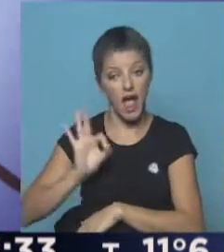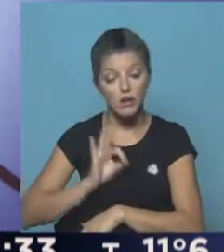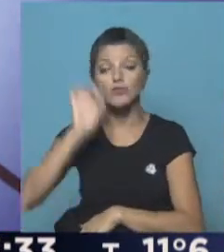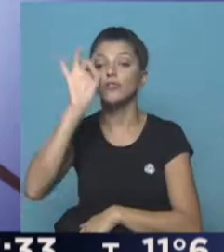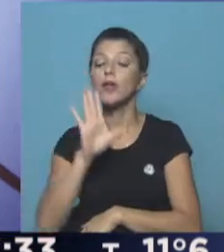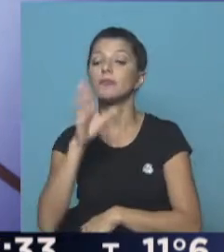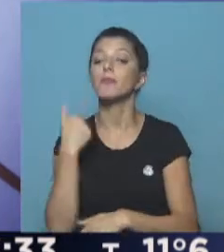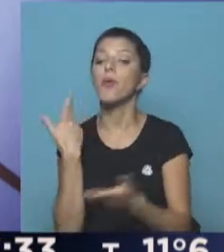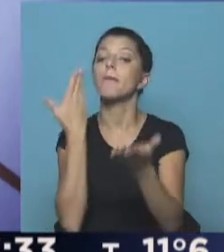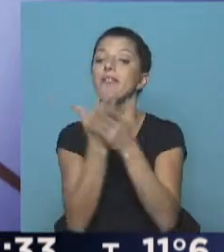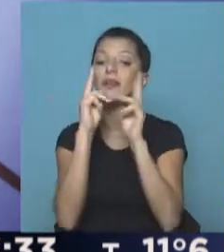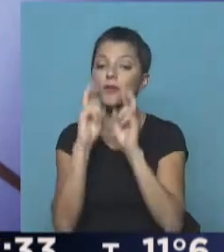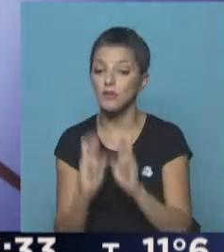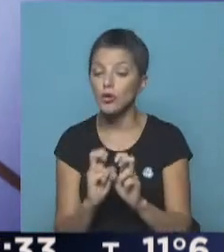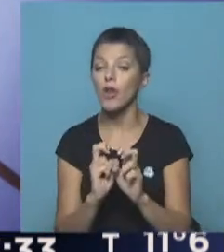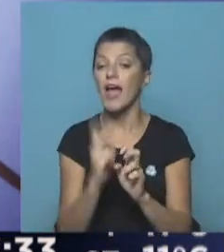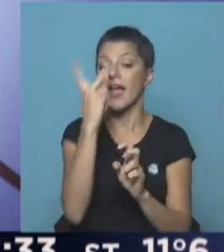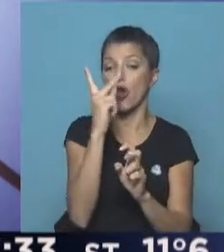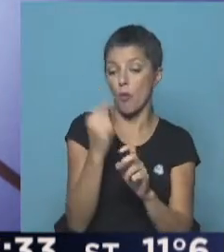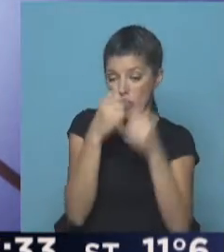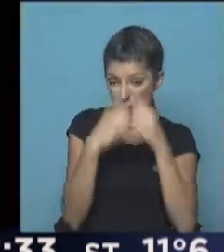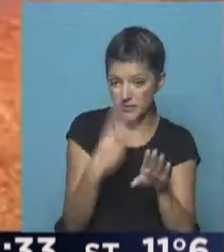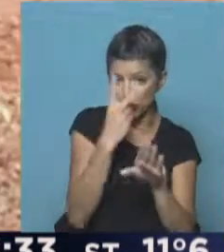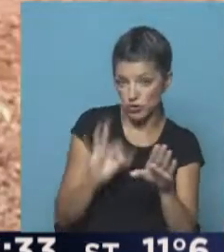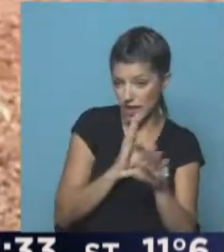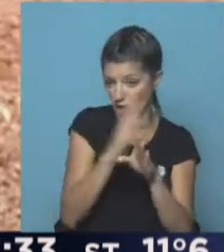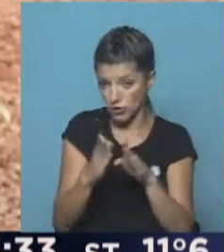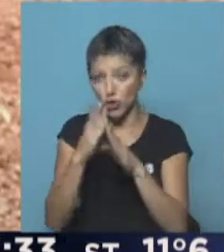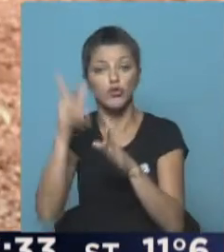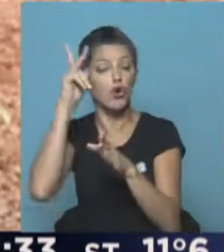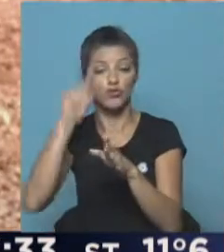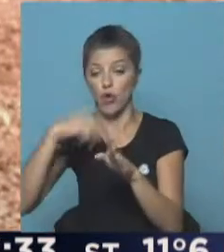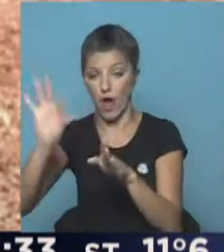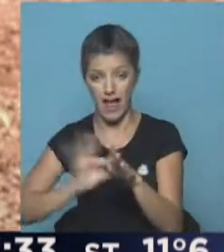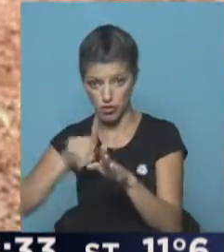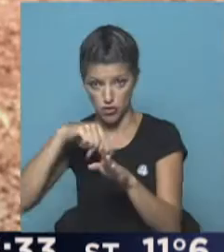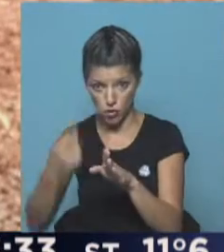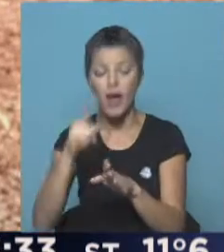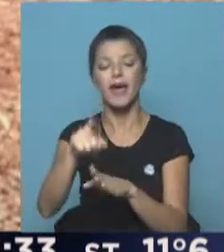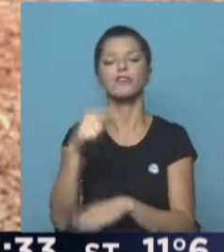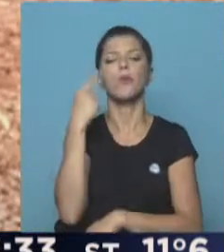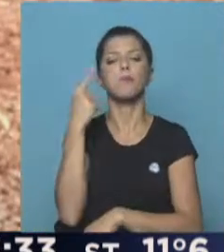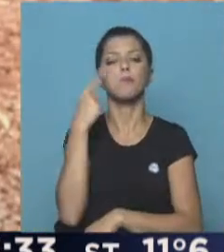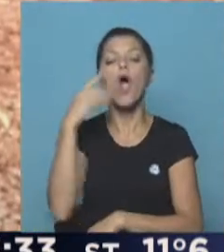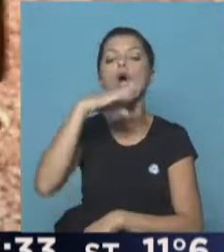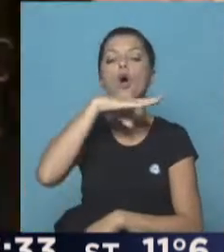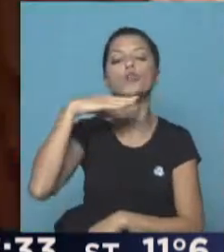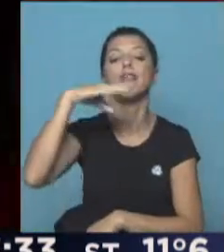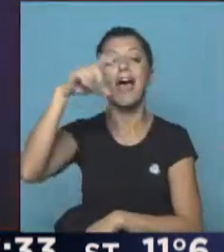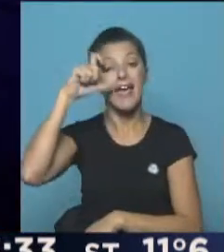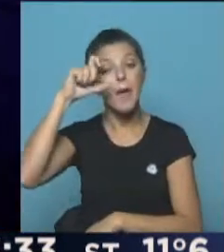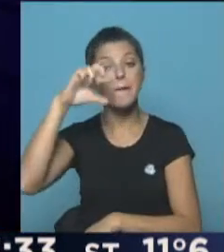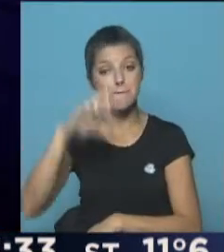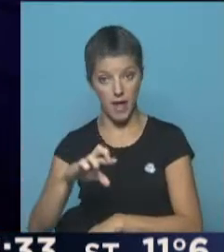solicitudes de investigación durante los primeros 2. Este organismo, conocido como la JEP, prevé a su vez